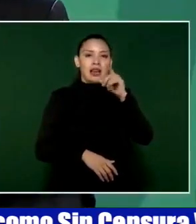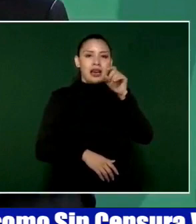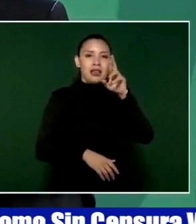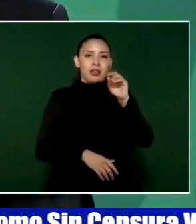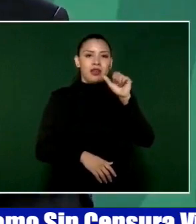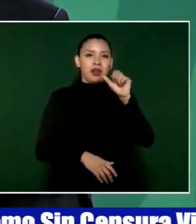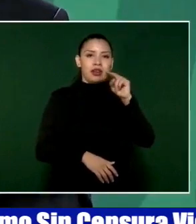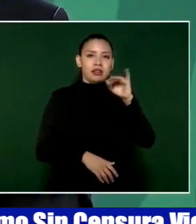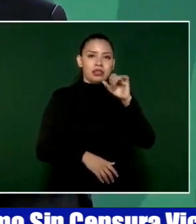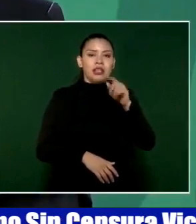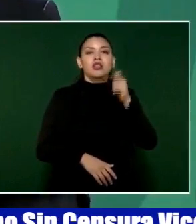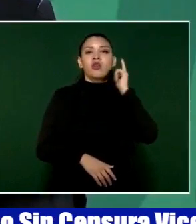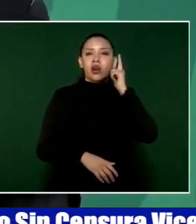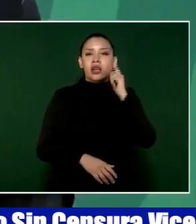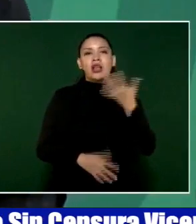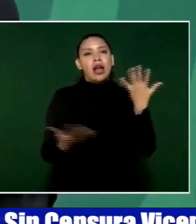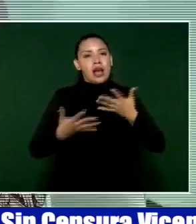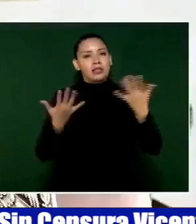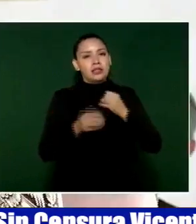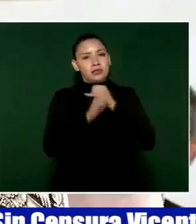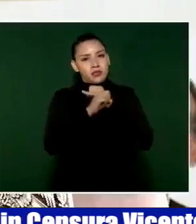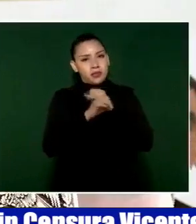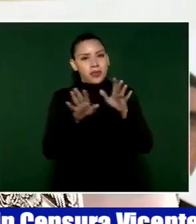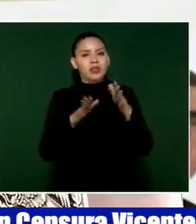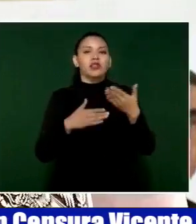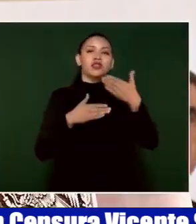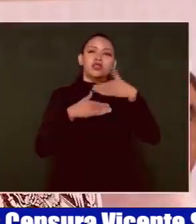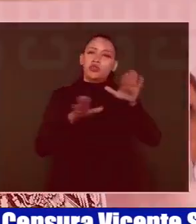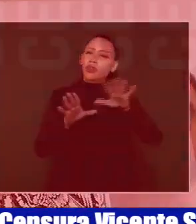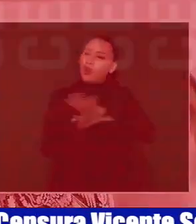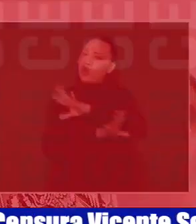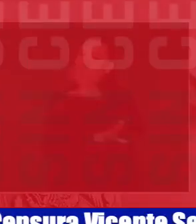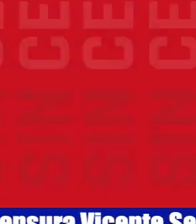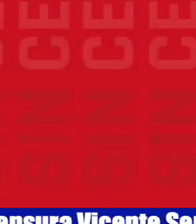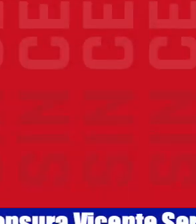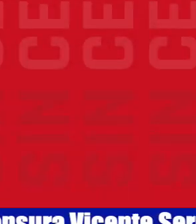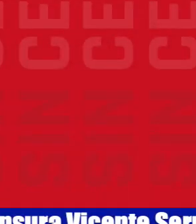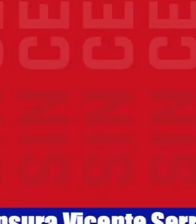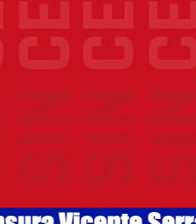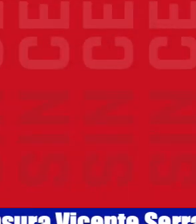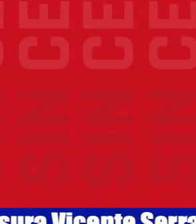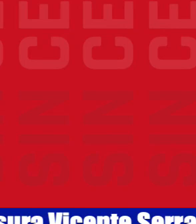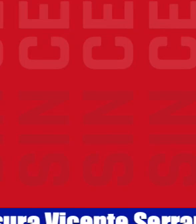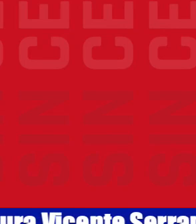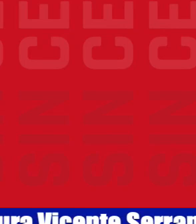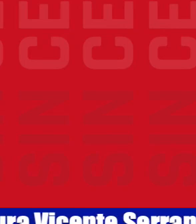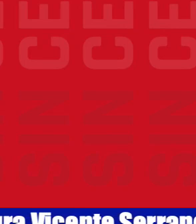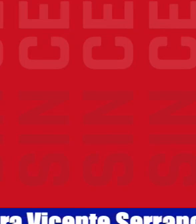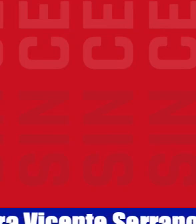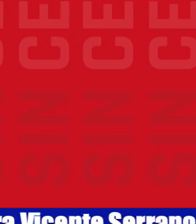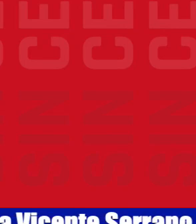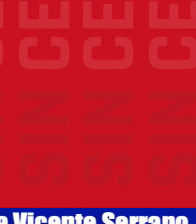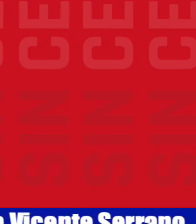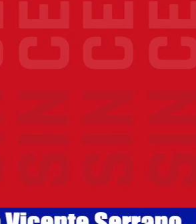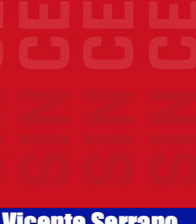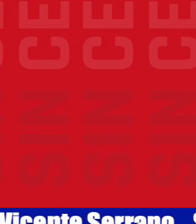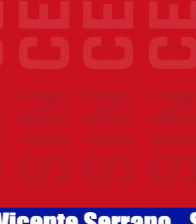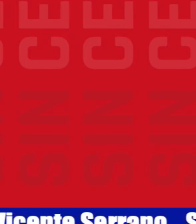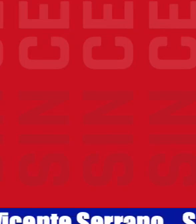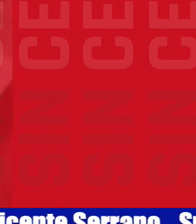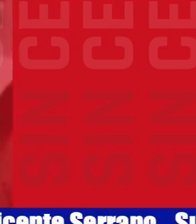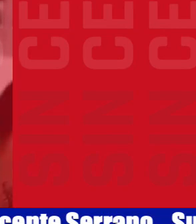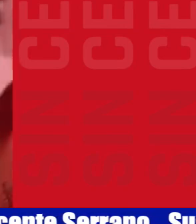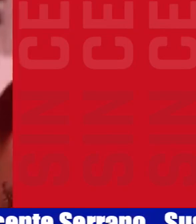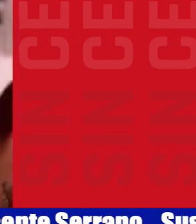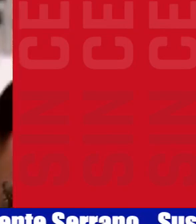Al concluir todo esto, Marcelo Ebrard le dice a Sara Pablo, ¿sabes qué, Sara? Ante tu pregunta, la neta es que no